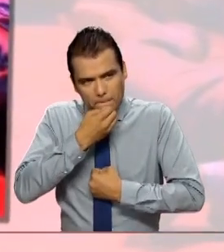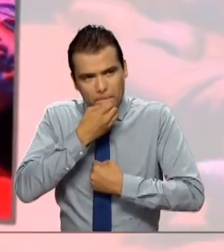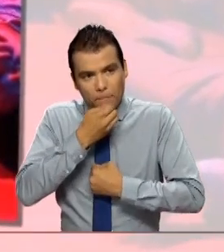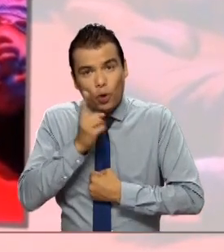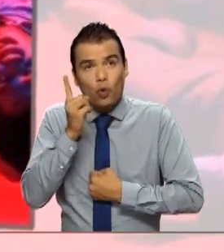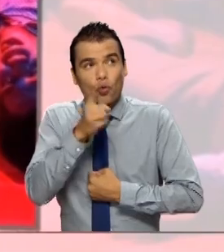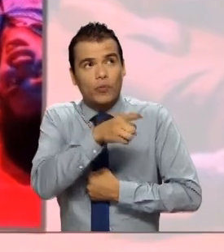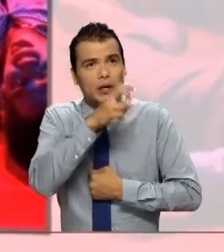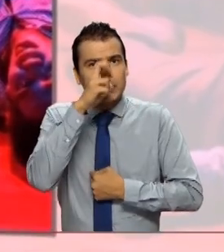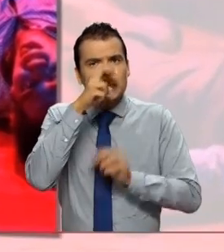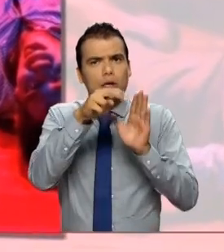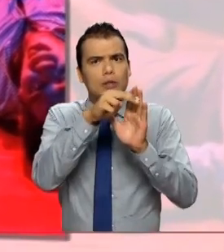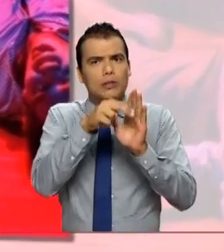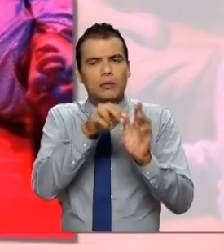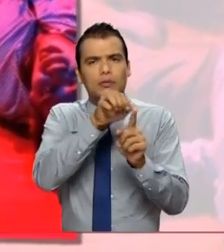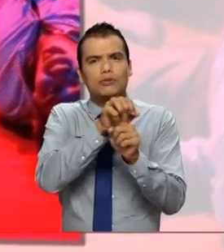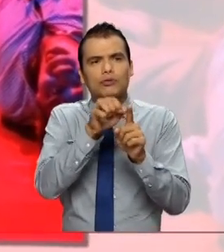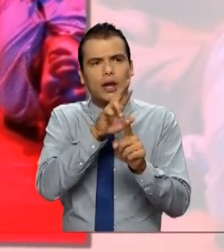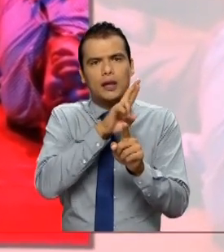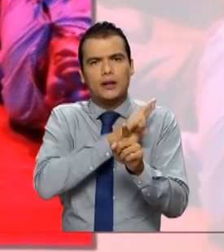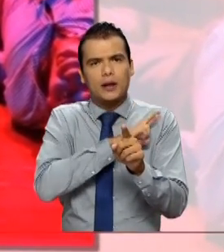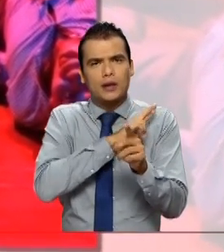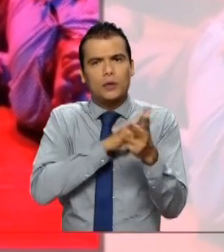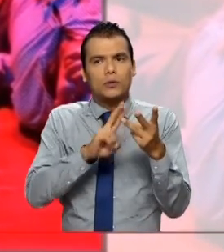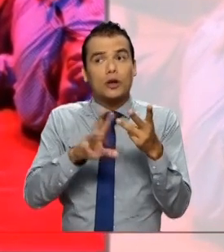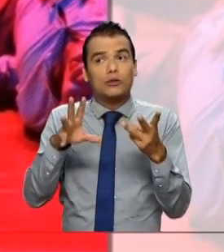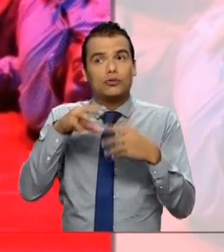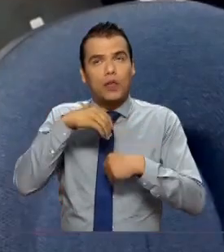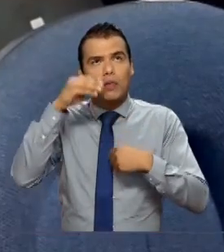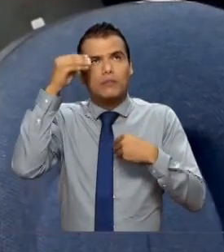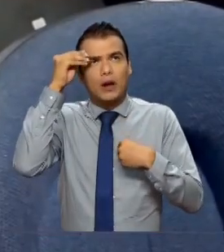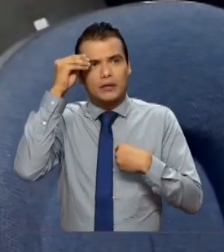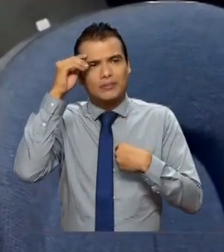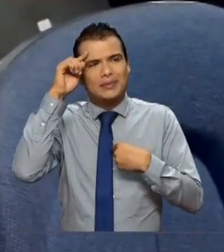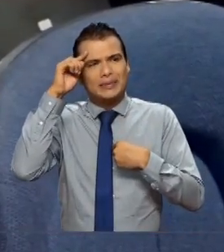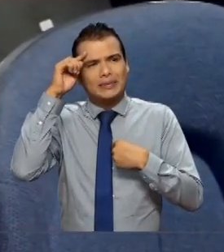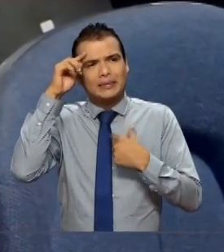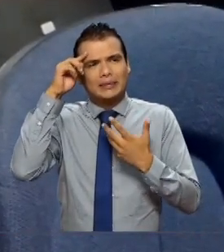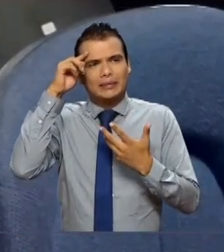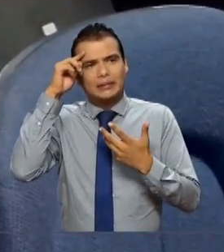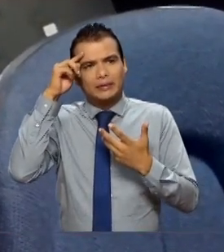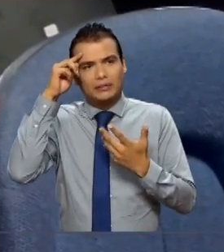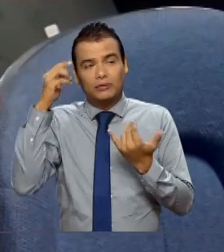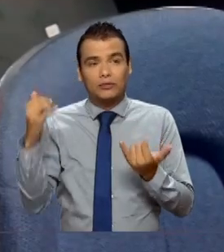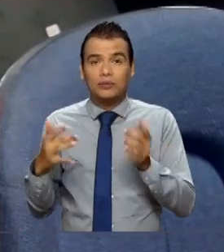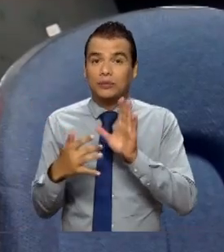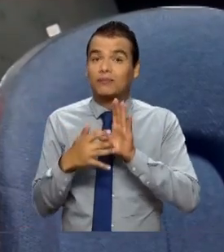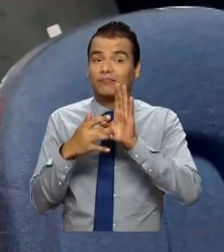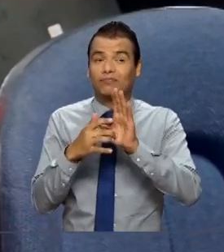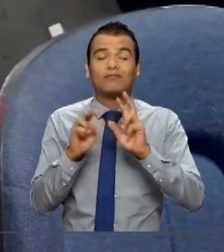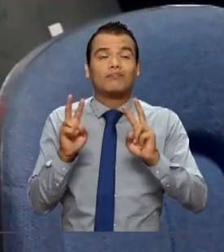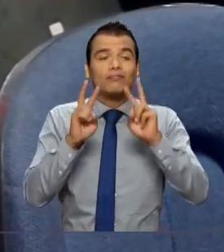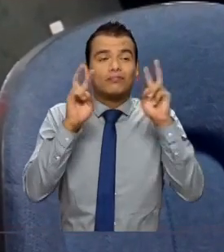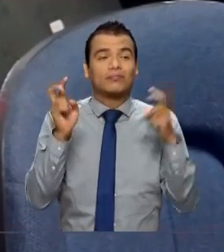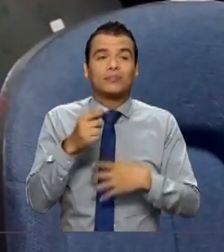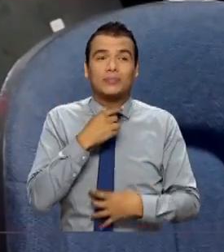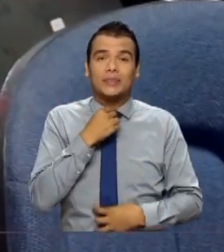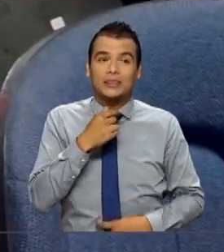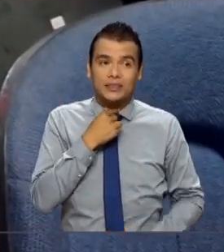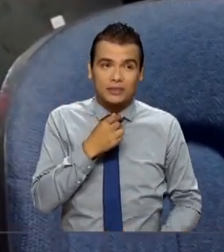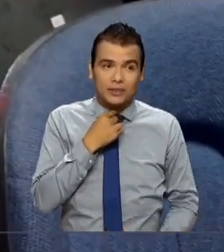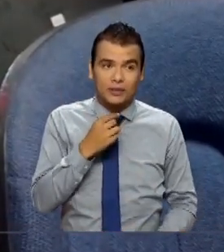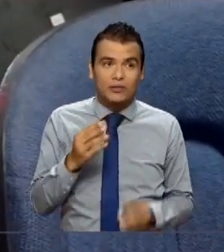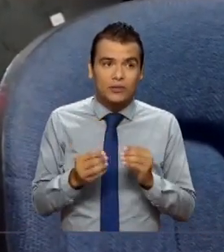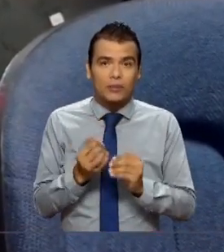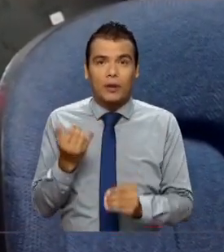sociales, religiosas y morales. Esta obra es una comedia romántica muy divertida, en serio, hay risas por todas partes, hay una